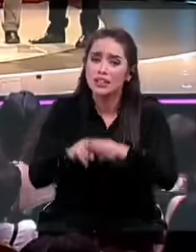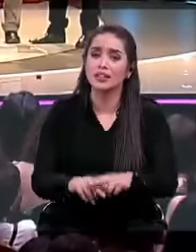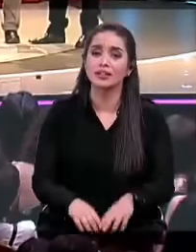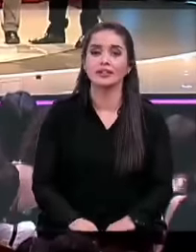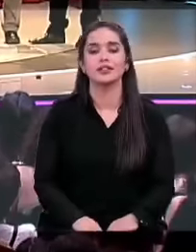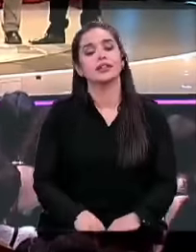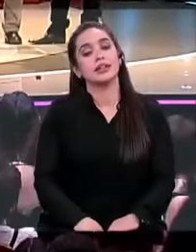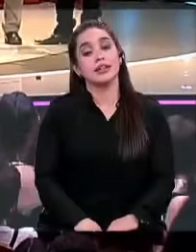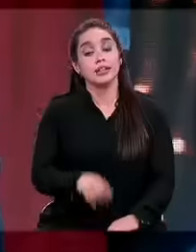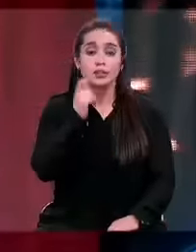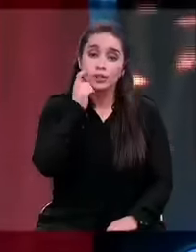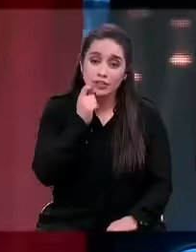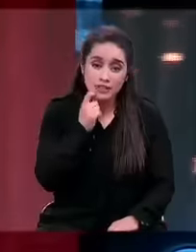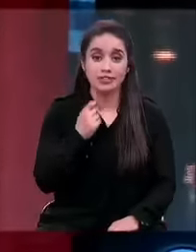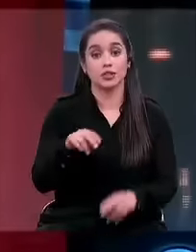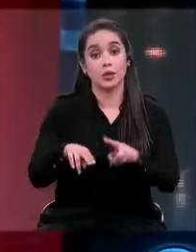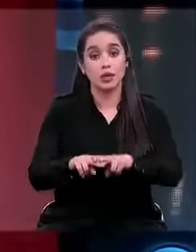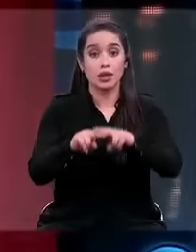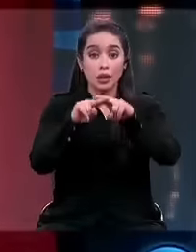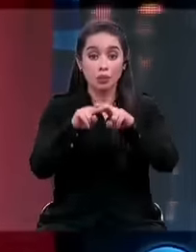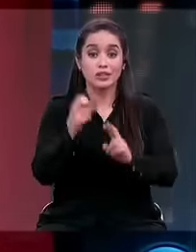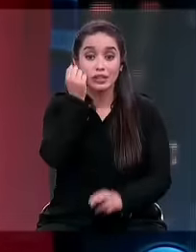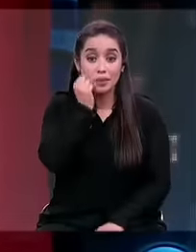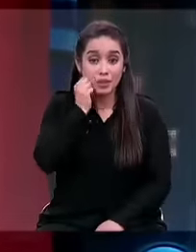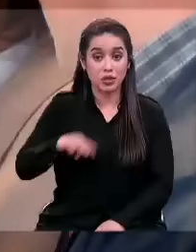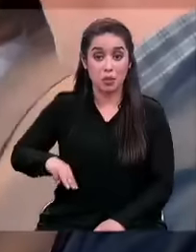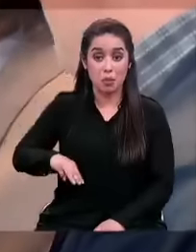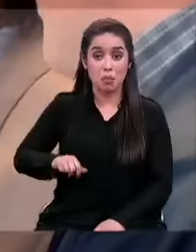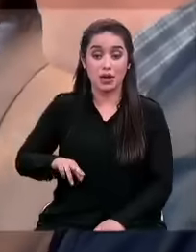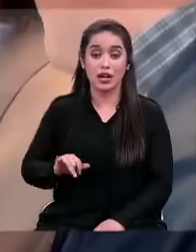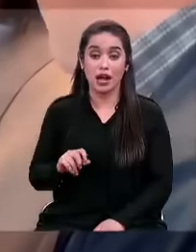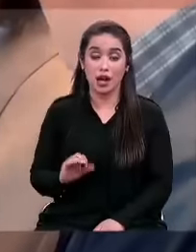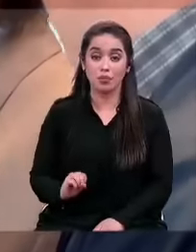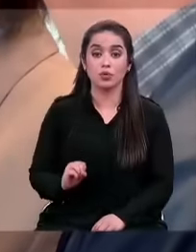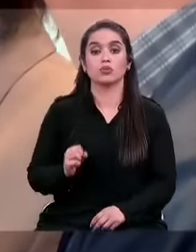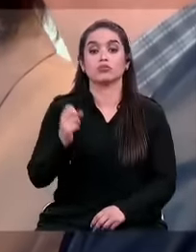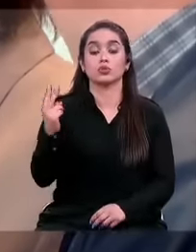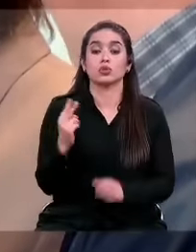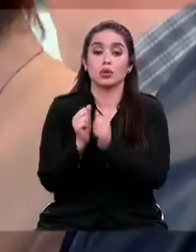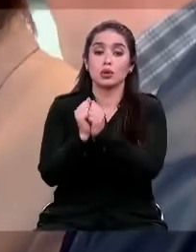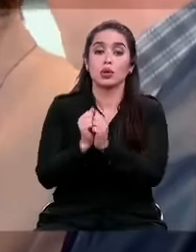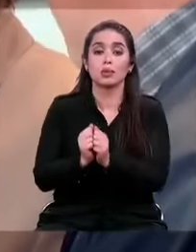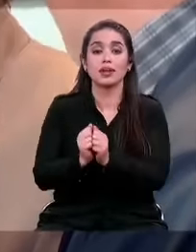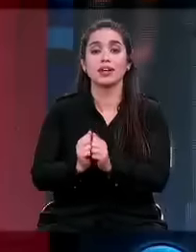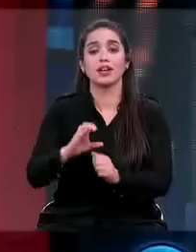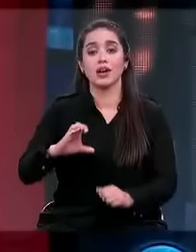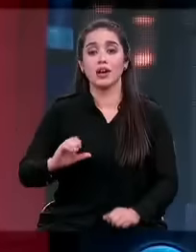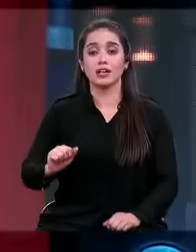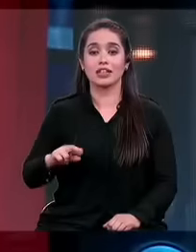Don Francis, el monto de Plásticos Marambio, bueno, junto a mi compadre Carlos Blanco.